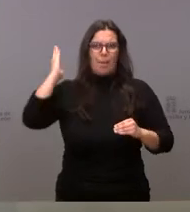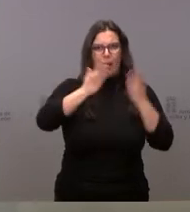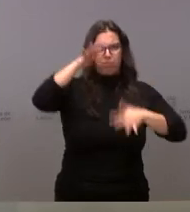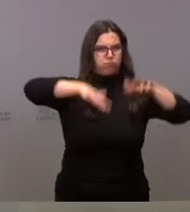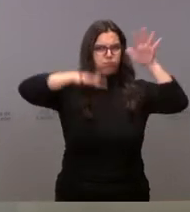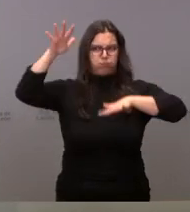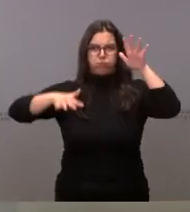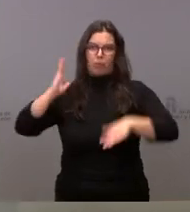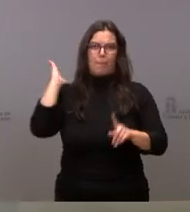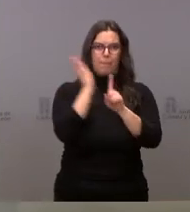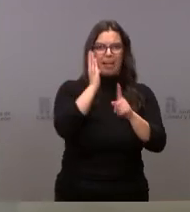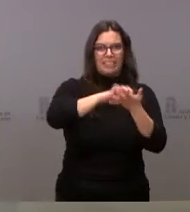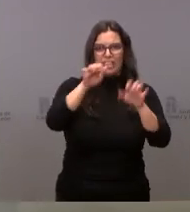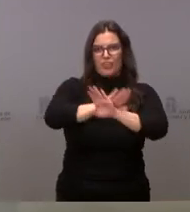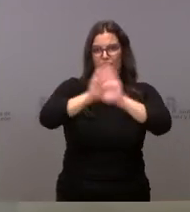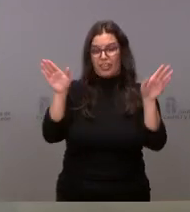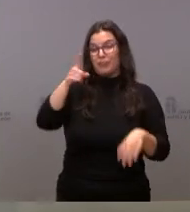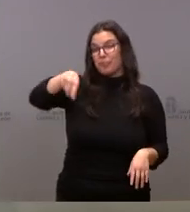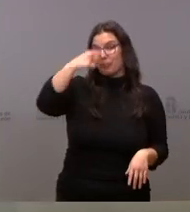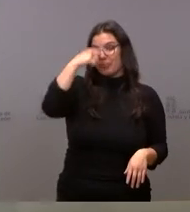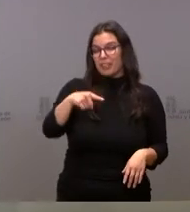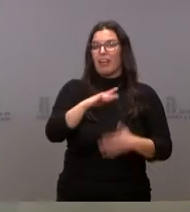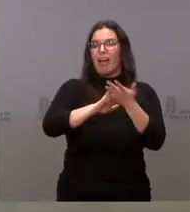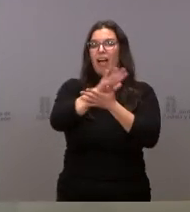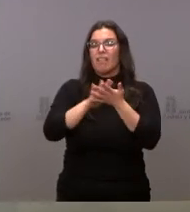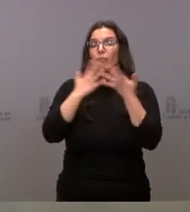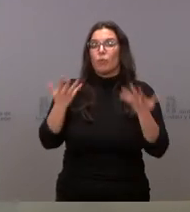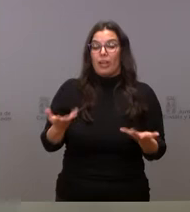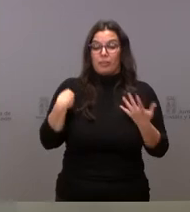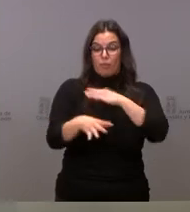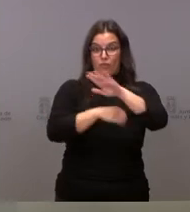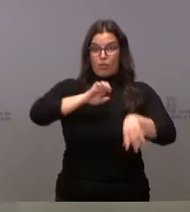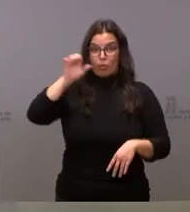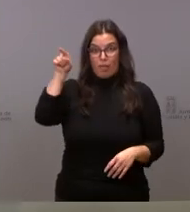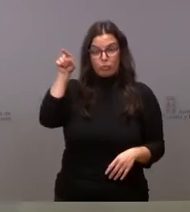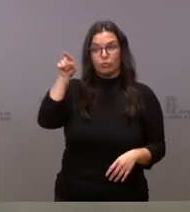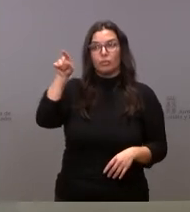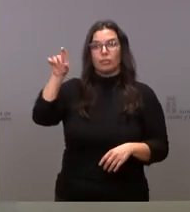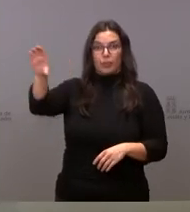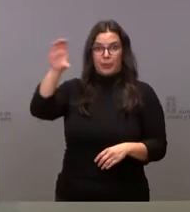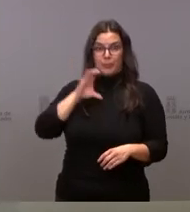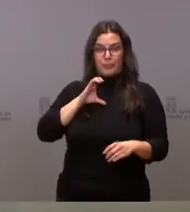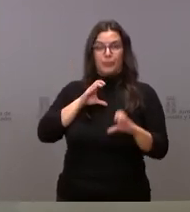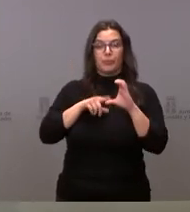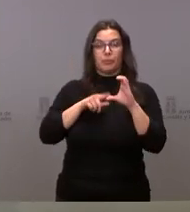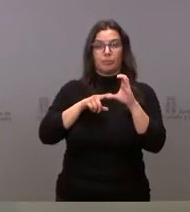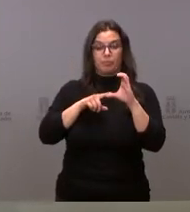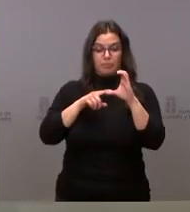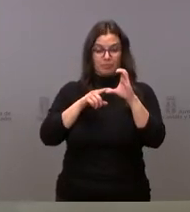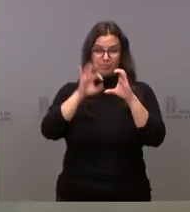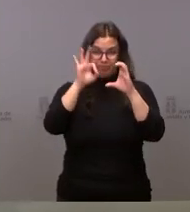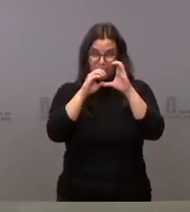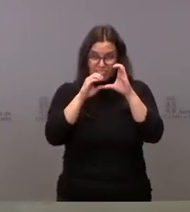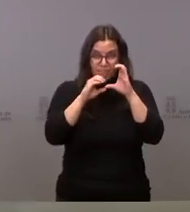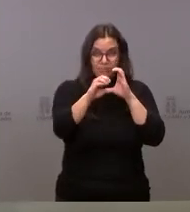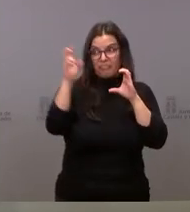hacia castilla y león' estamos hablando como ustedes saben que una parte de estos fondos europeos next-generation que estos fondos que llegan